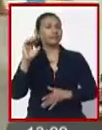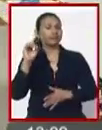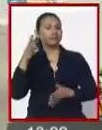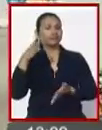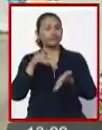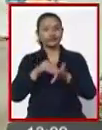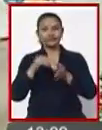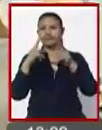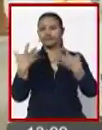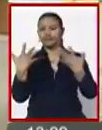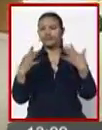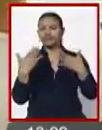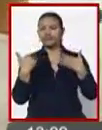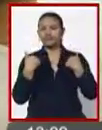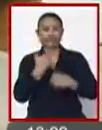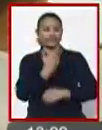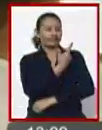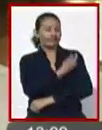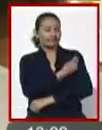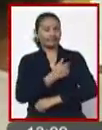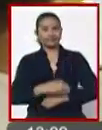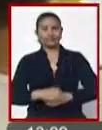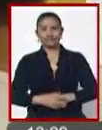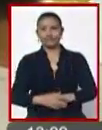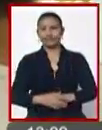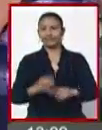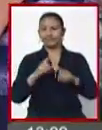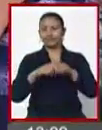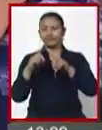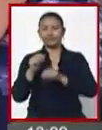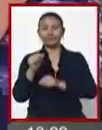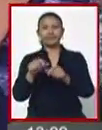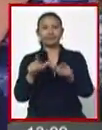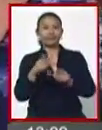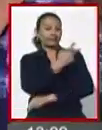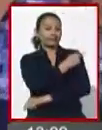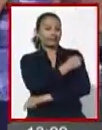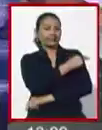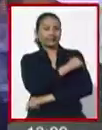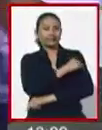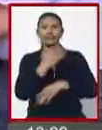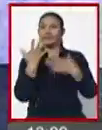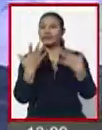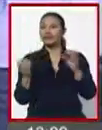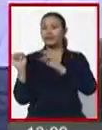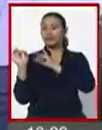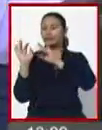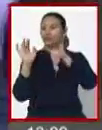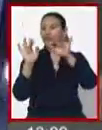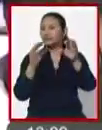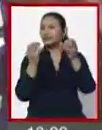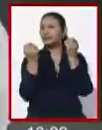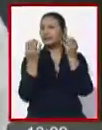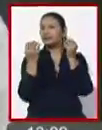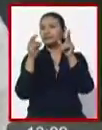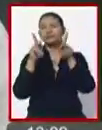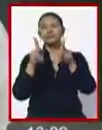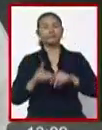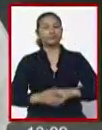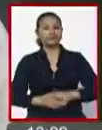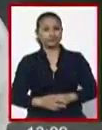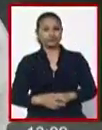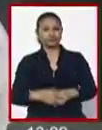que ya han recibido la vacuna contra la influenza en los diferentes centros de salud, ya que hay masiva concurrencia. Ya se